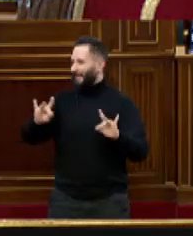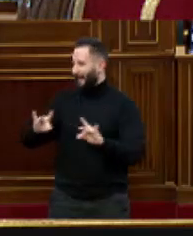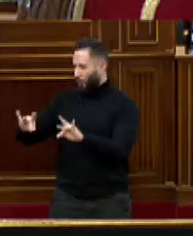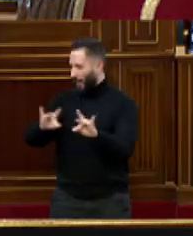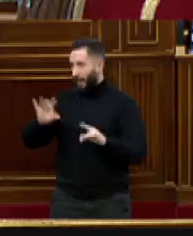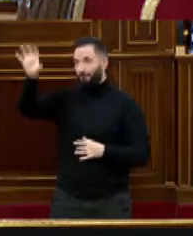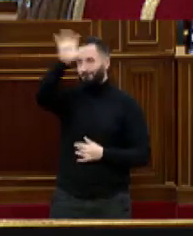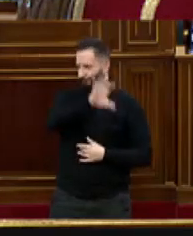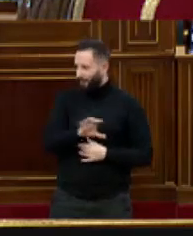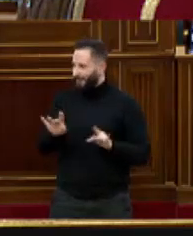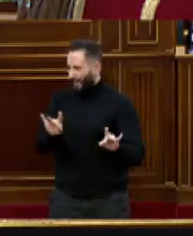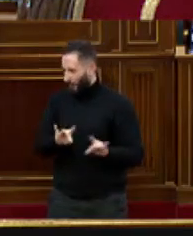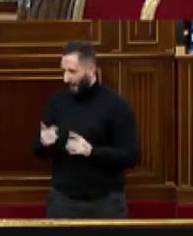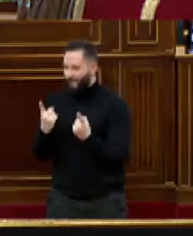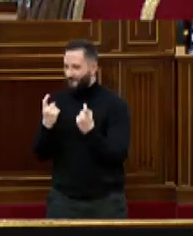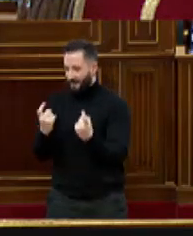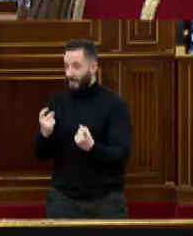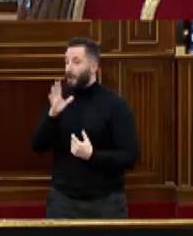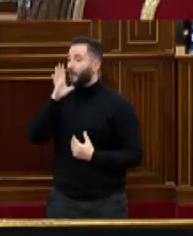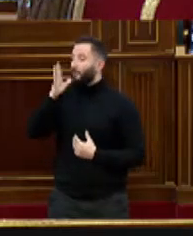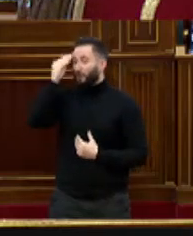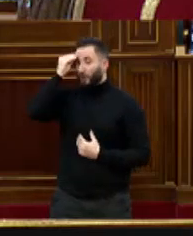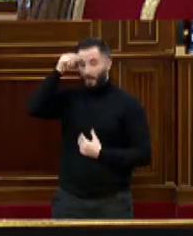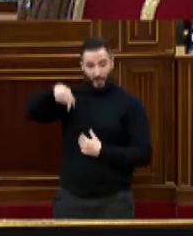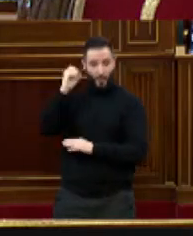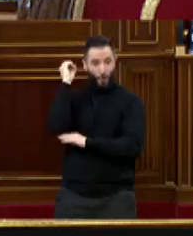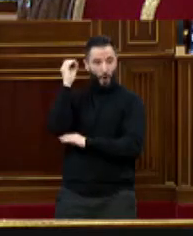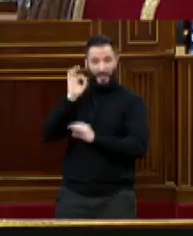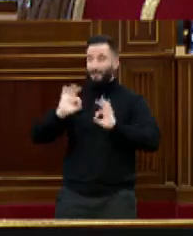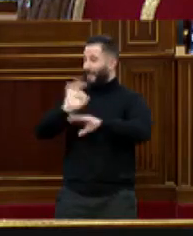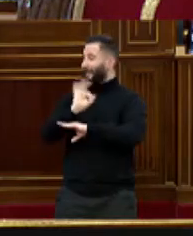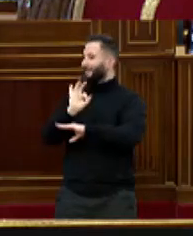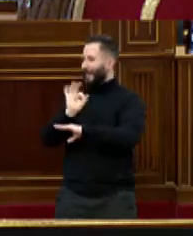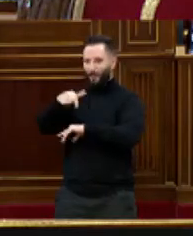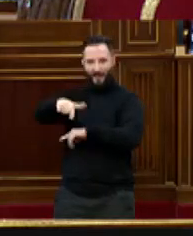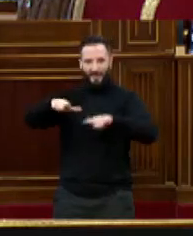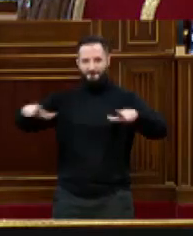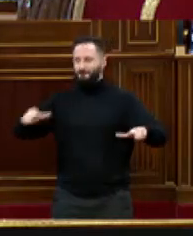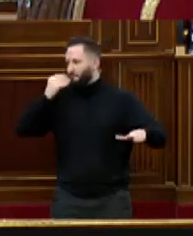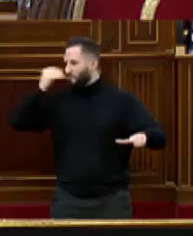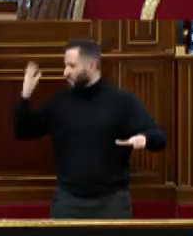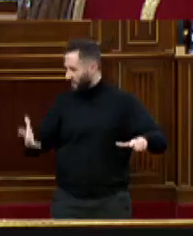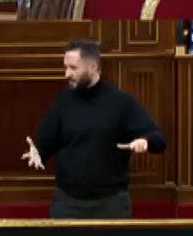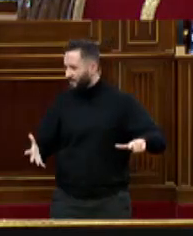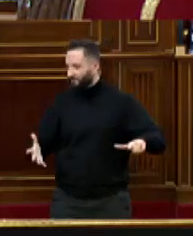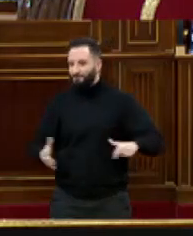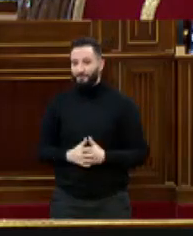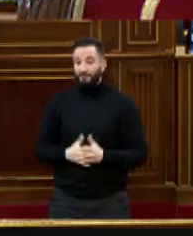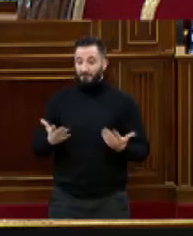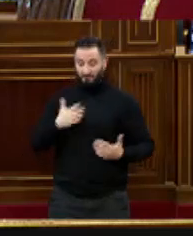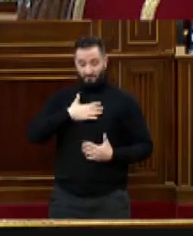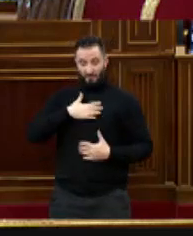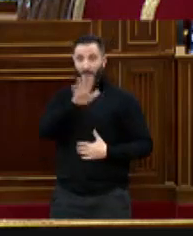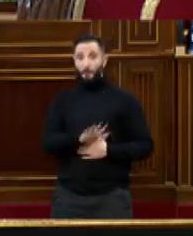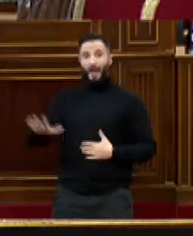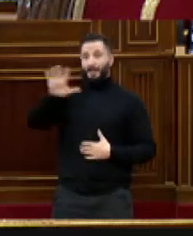por eso creo también el hacer estas jornadas en el senado en la cámara de representación territorial en nuestro